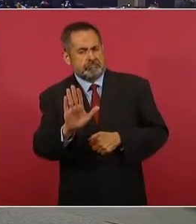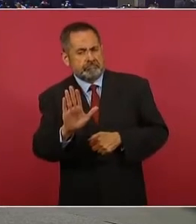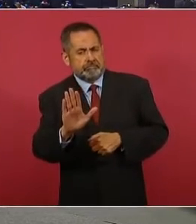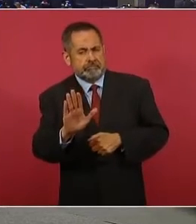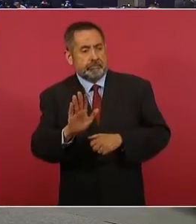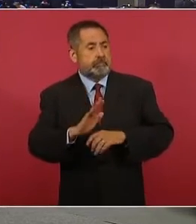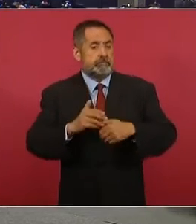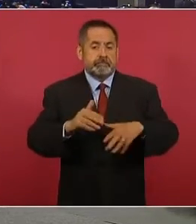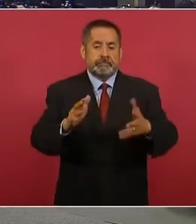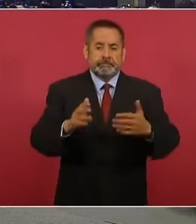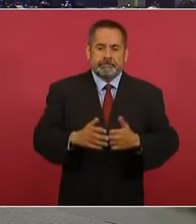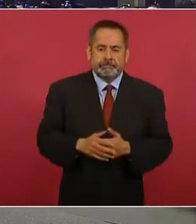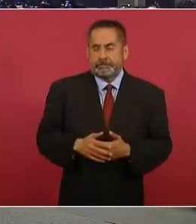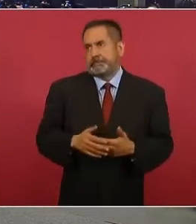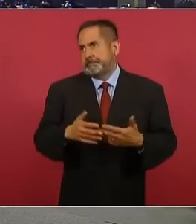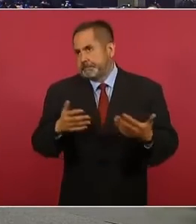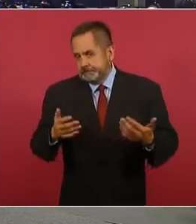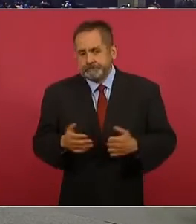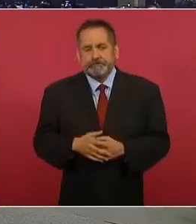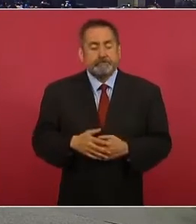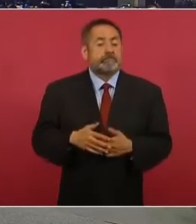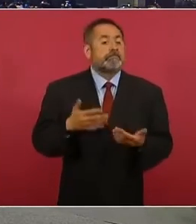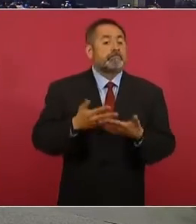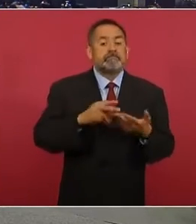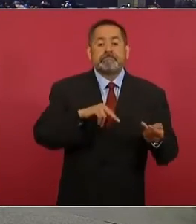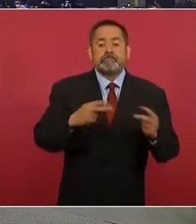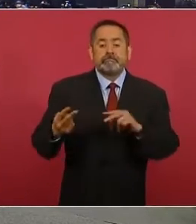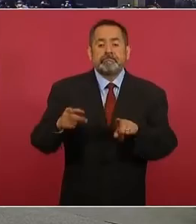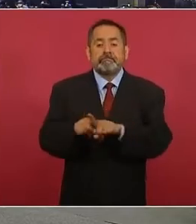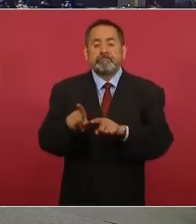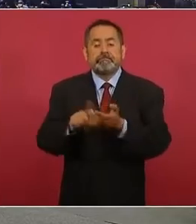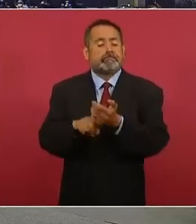Ahora resulta que en Hidalgo